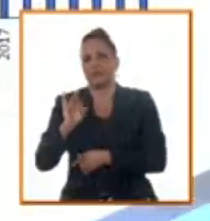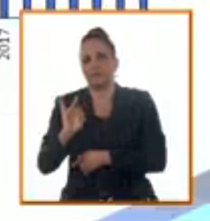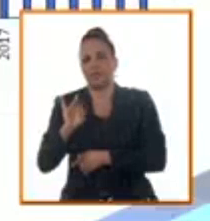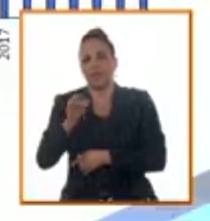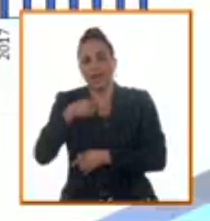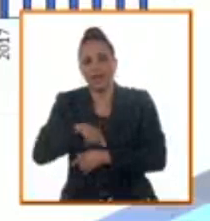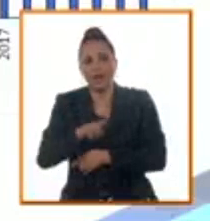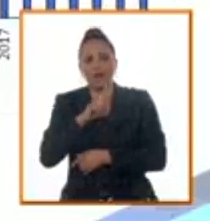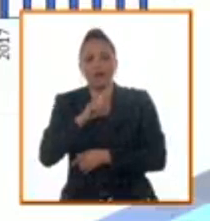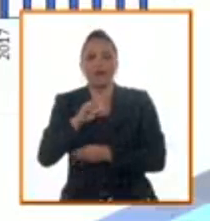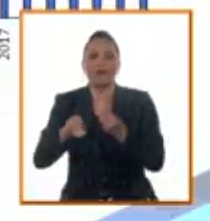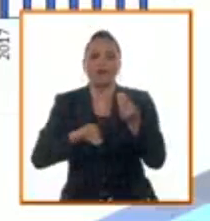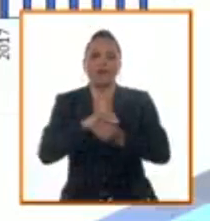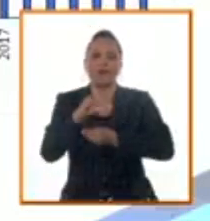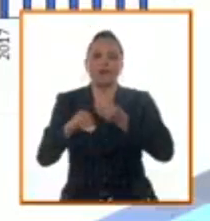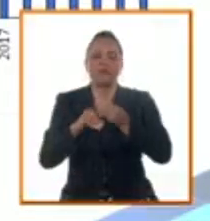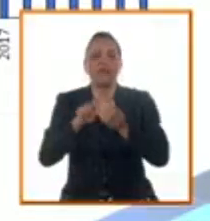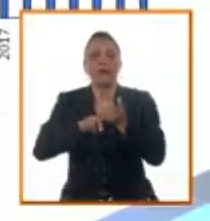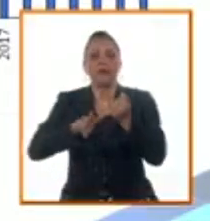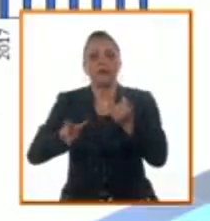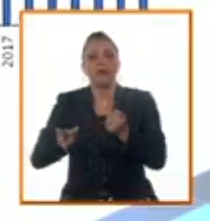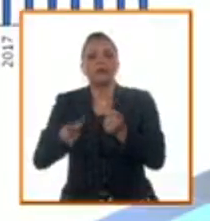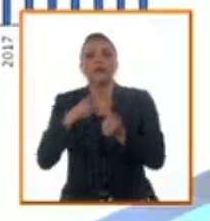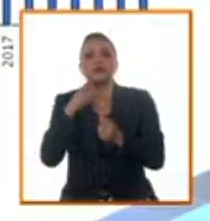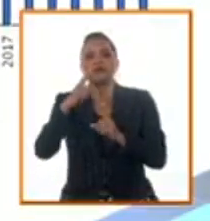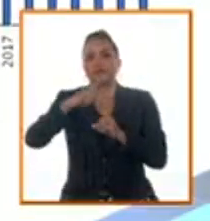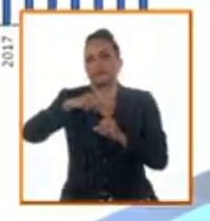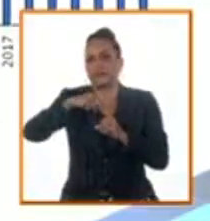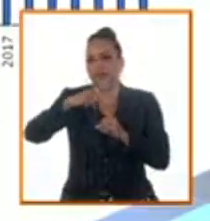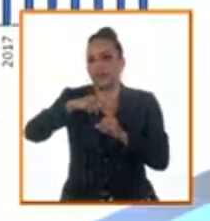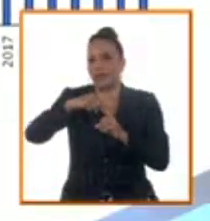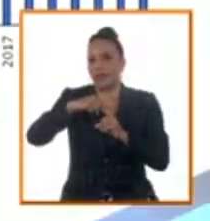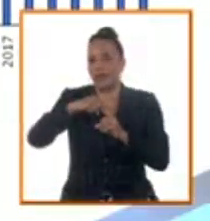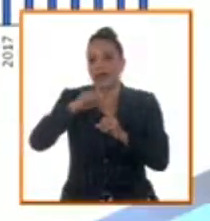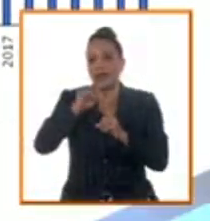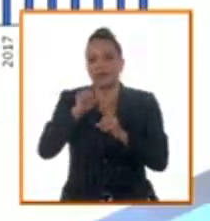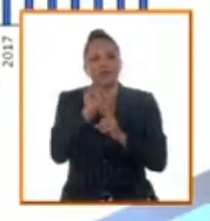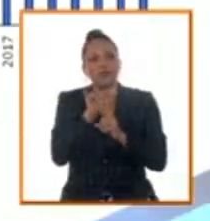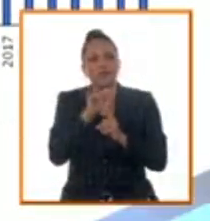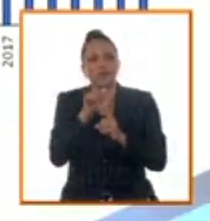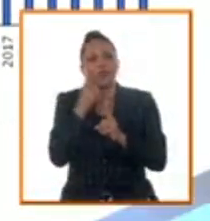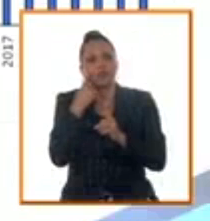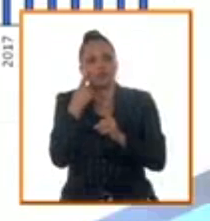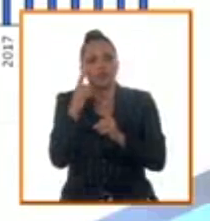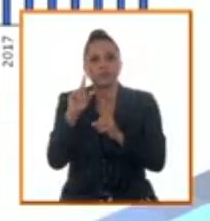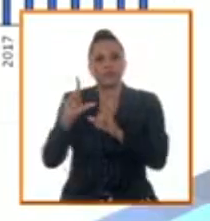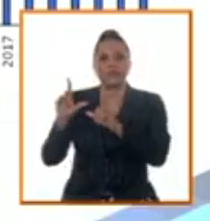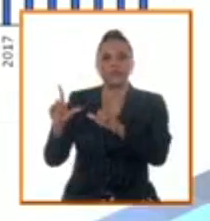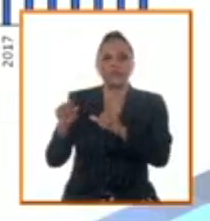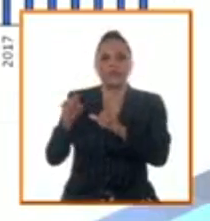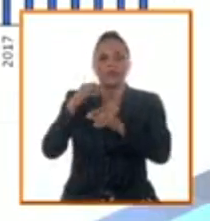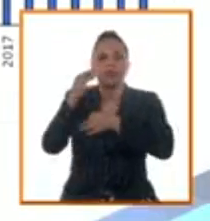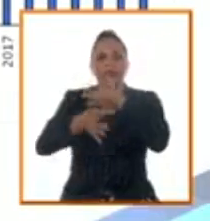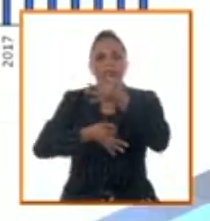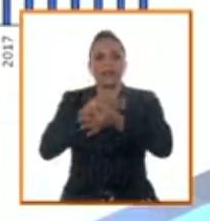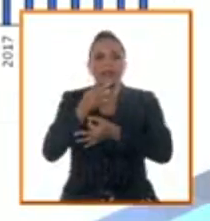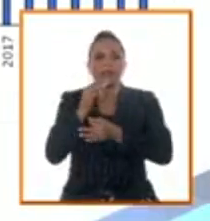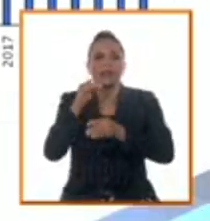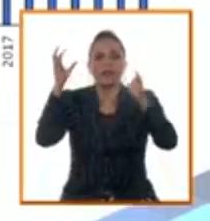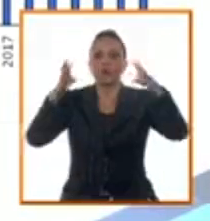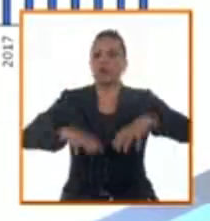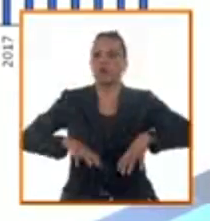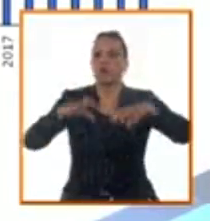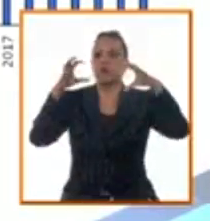1997. Esto mismo ocurre con la provincia de Las Tunas. En Las Tunas, igual, como vemos aquí en este gráfico,